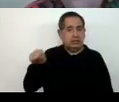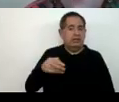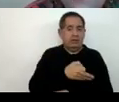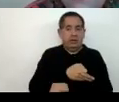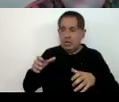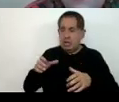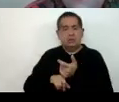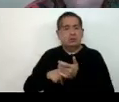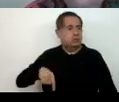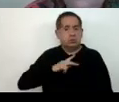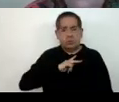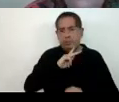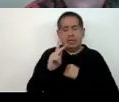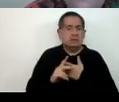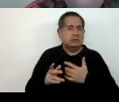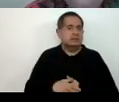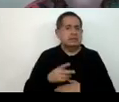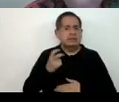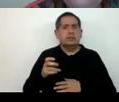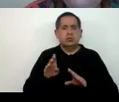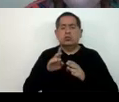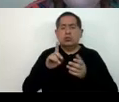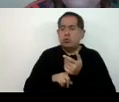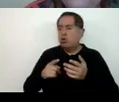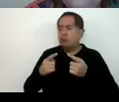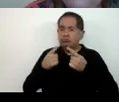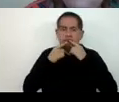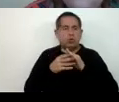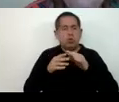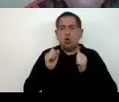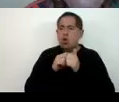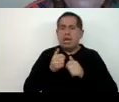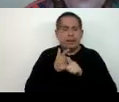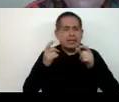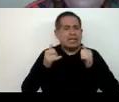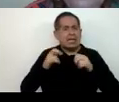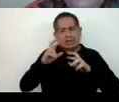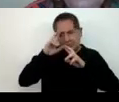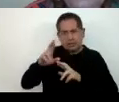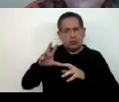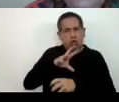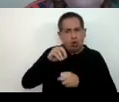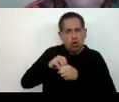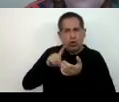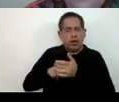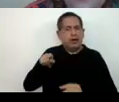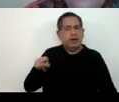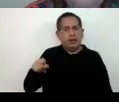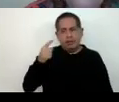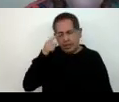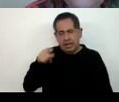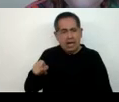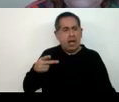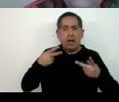nuestro país, de tal manera que dentro de un marco de absoluta libertad y respeto a que